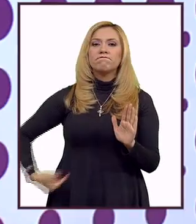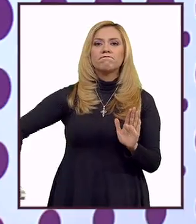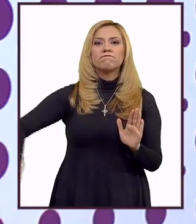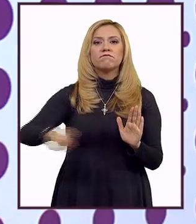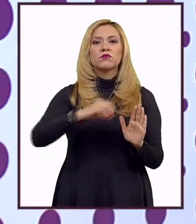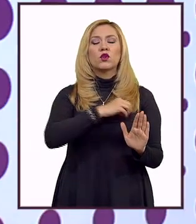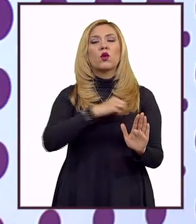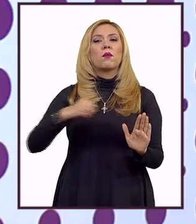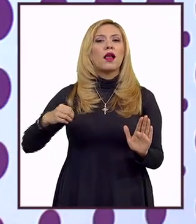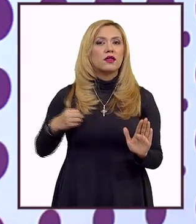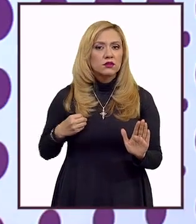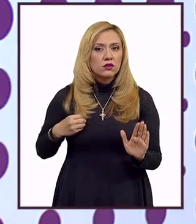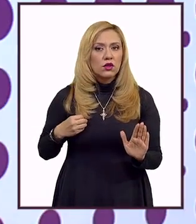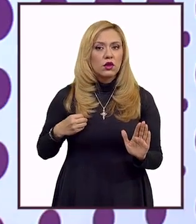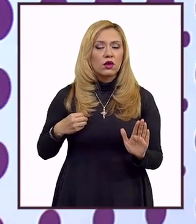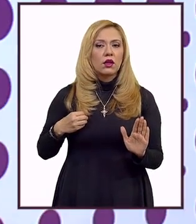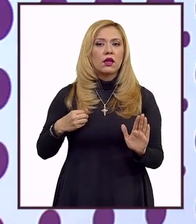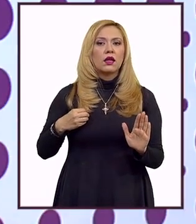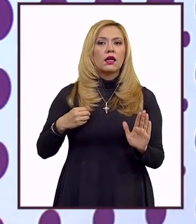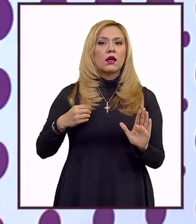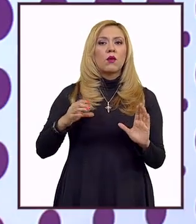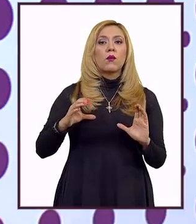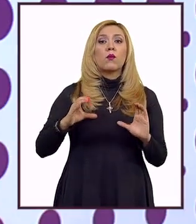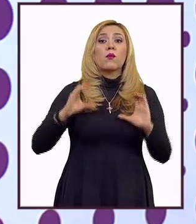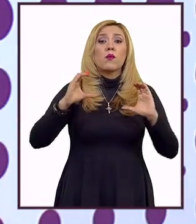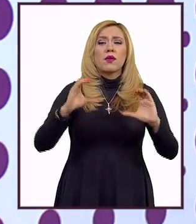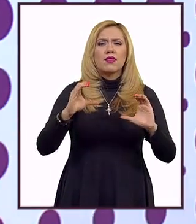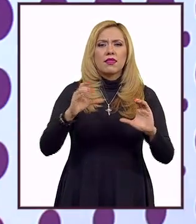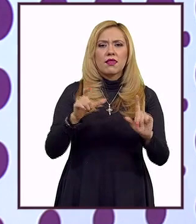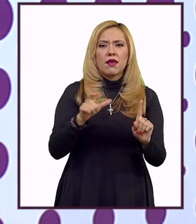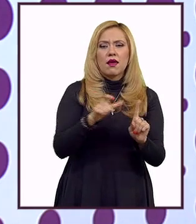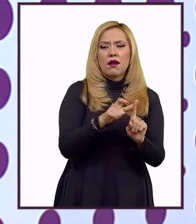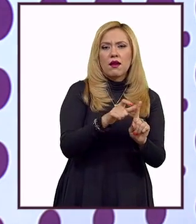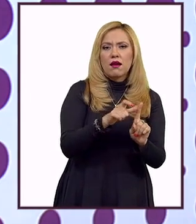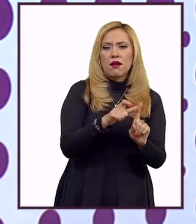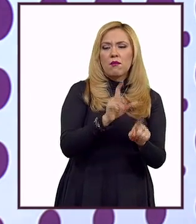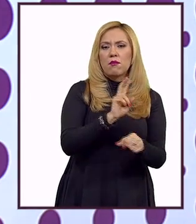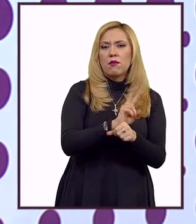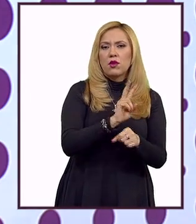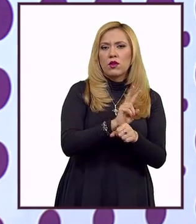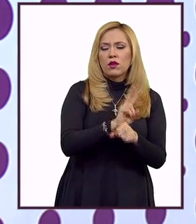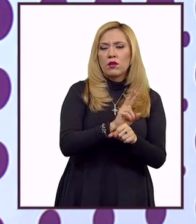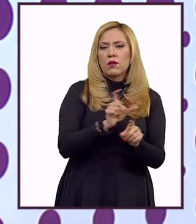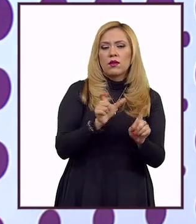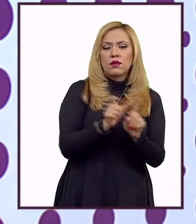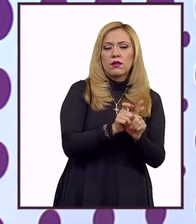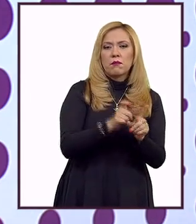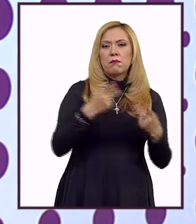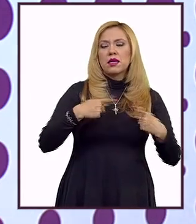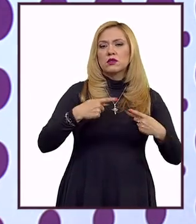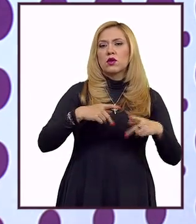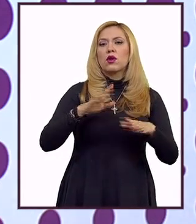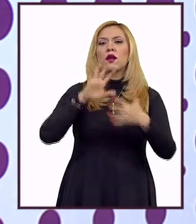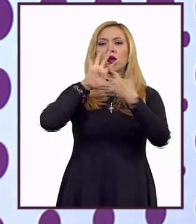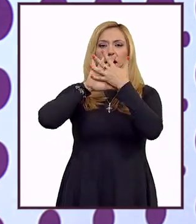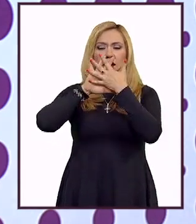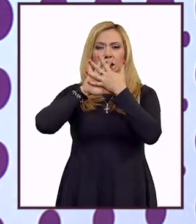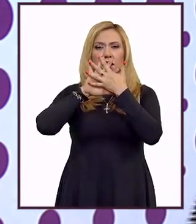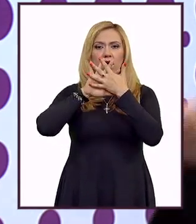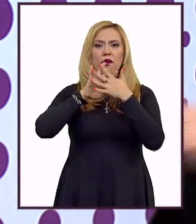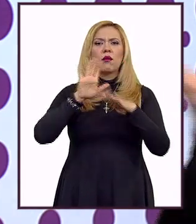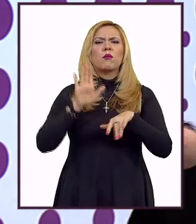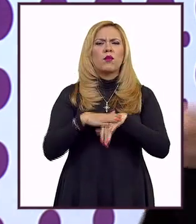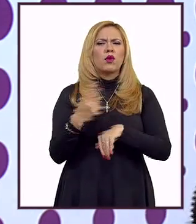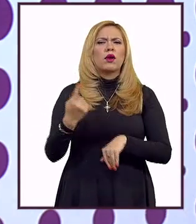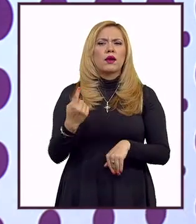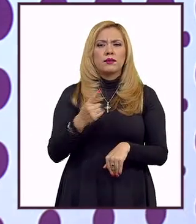una obligación de salvaguardar a las personas que están siendo privadas de libertad o que están en riesgo de serlo. ¿Por qué? Primero hay que entender,